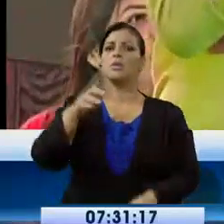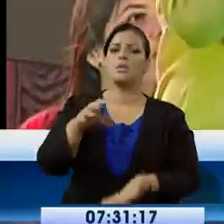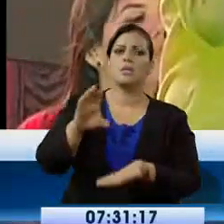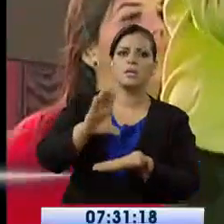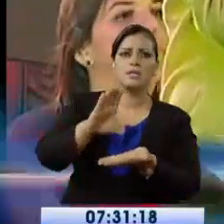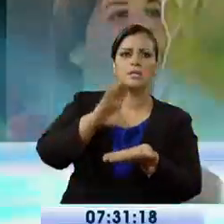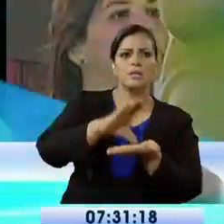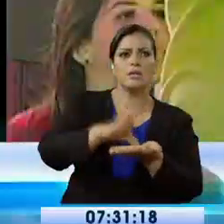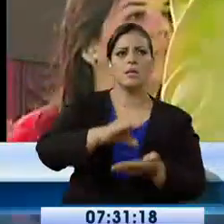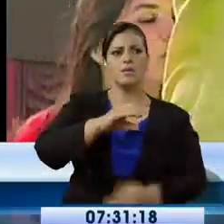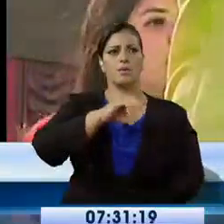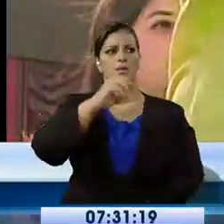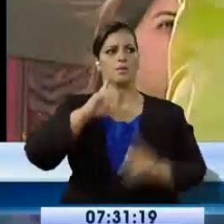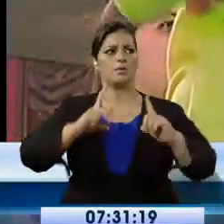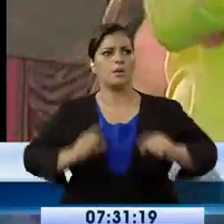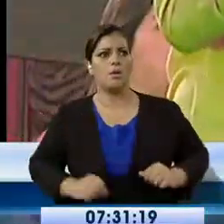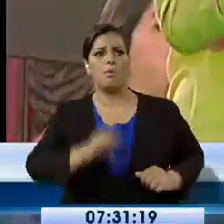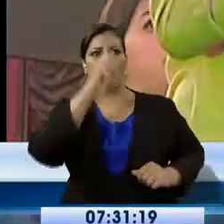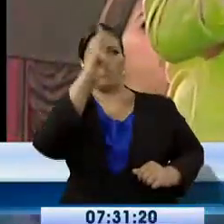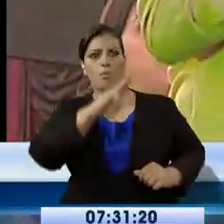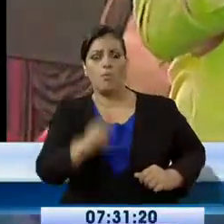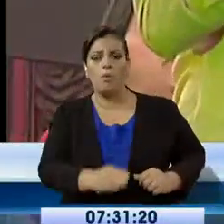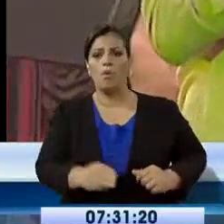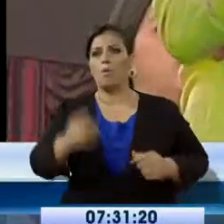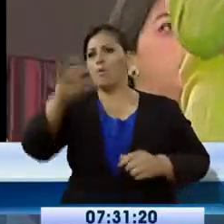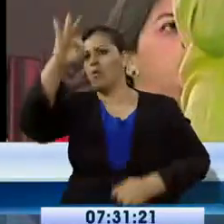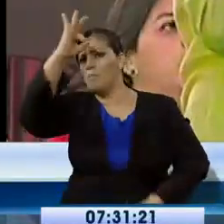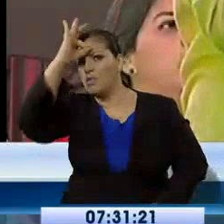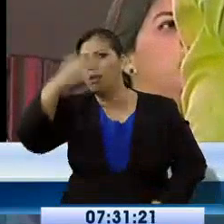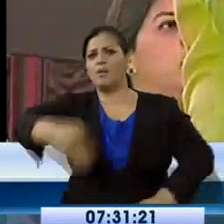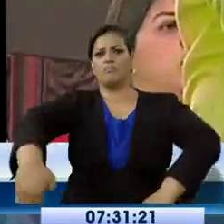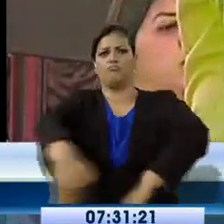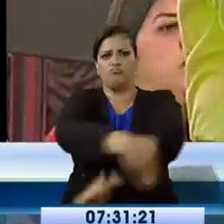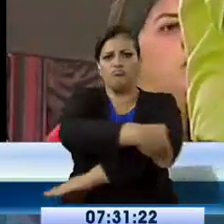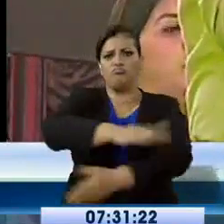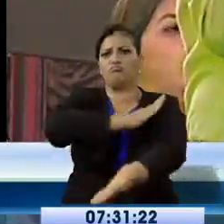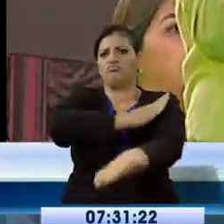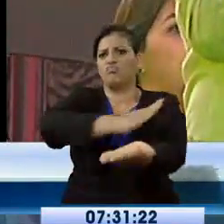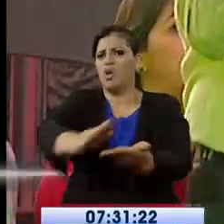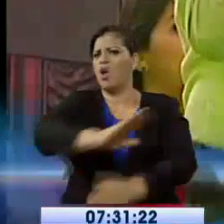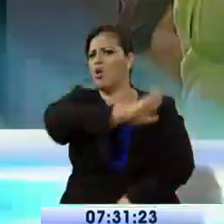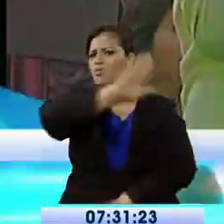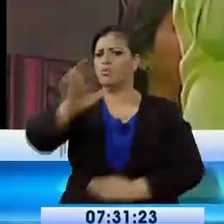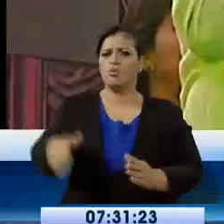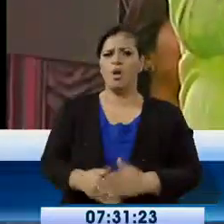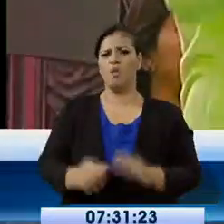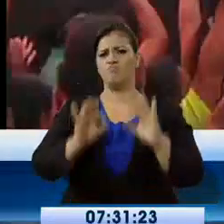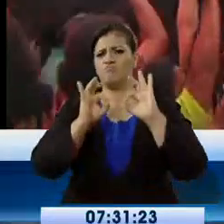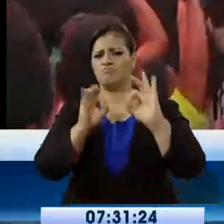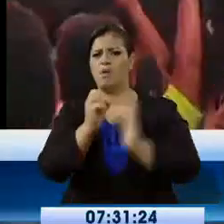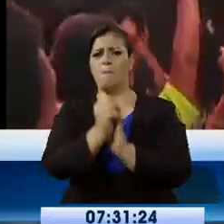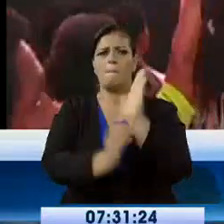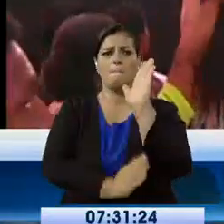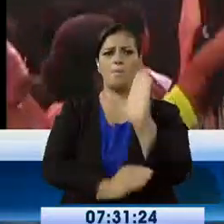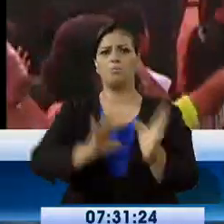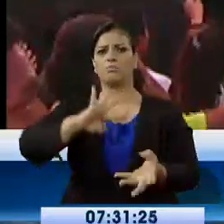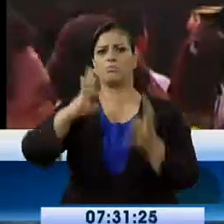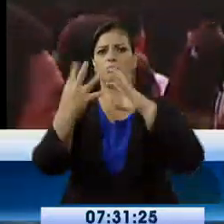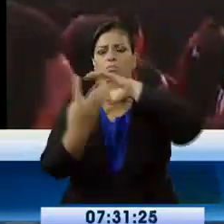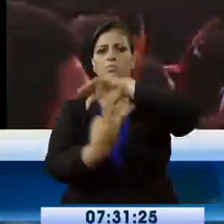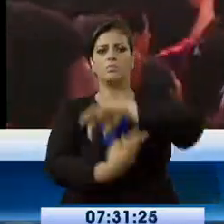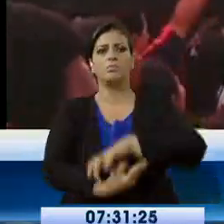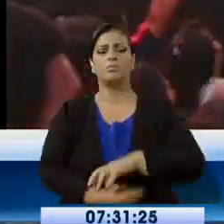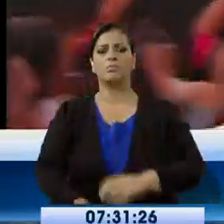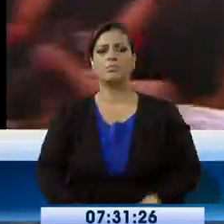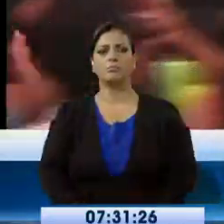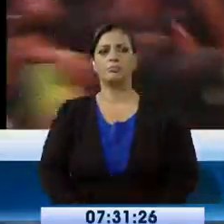salud, hospitales, las mejores carreteras, toda la matriz productiva de este proyecto de la Revolución Ciudadana. Buena parte del discurso del